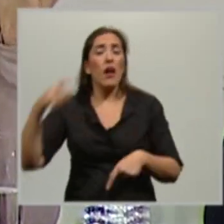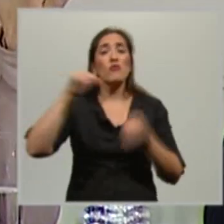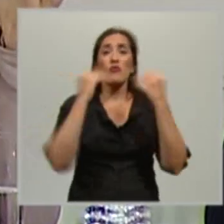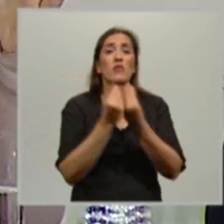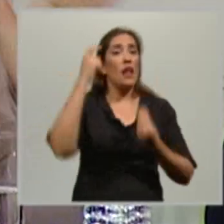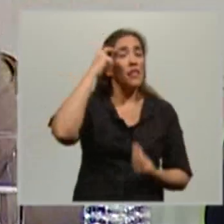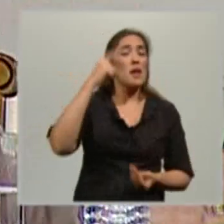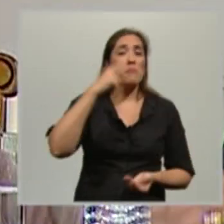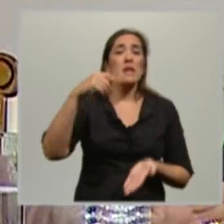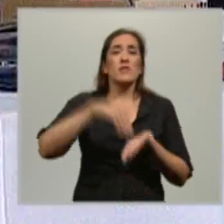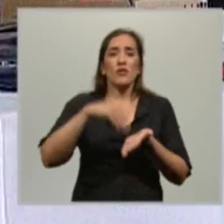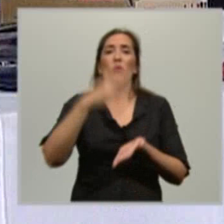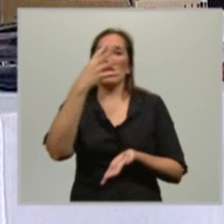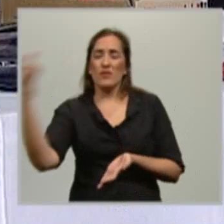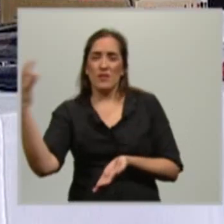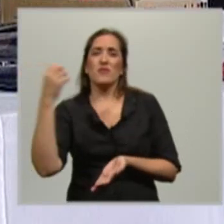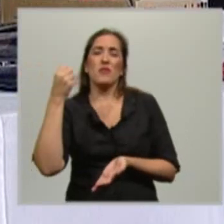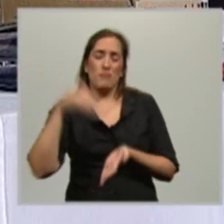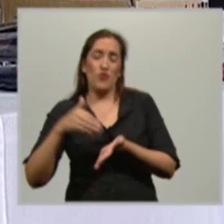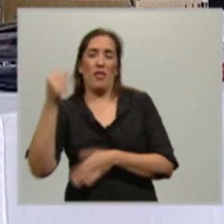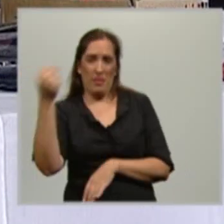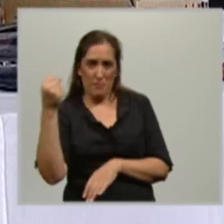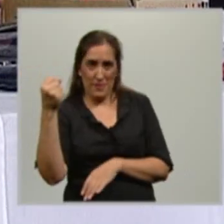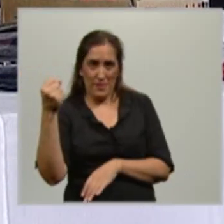10.400 millones de pesos en gas, estamos hablando, ¿no? Son